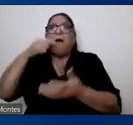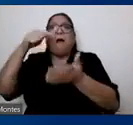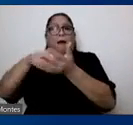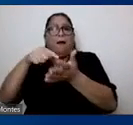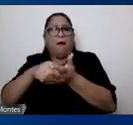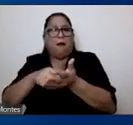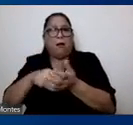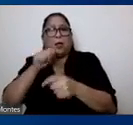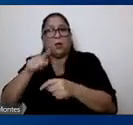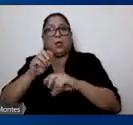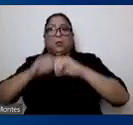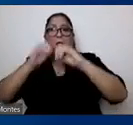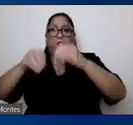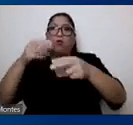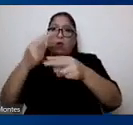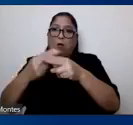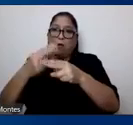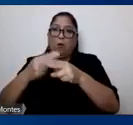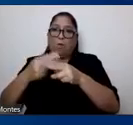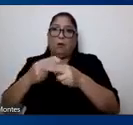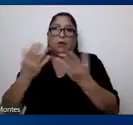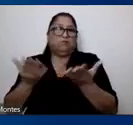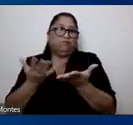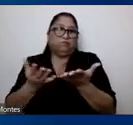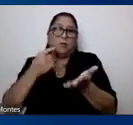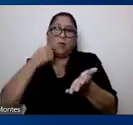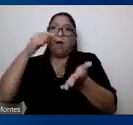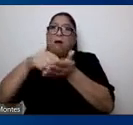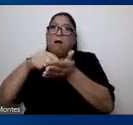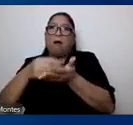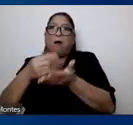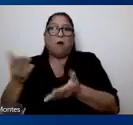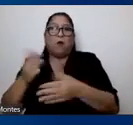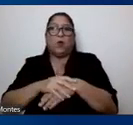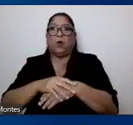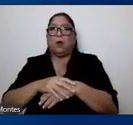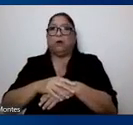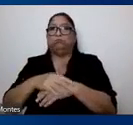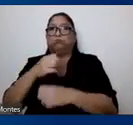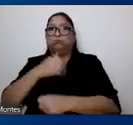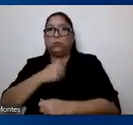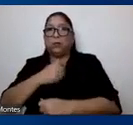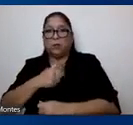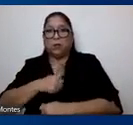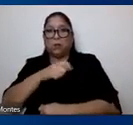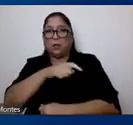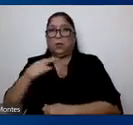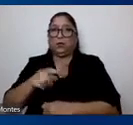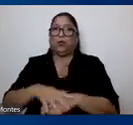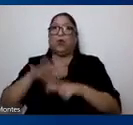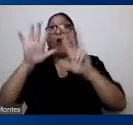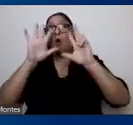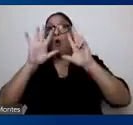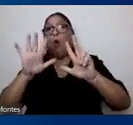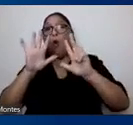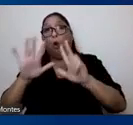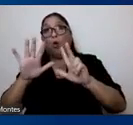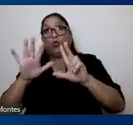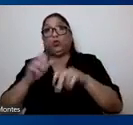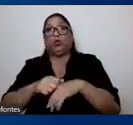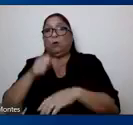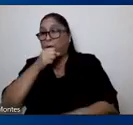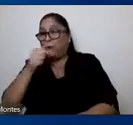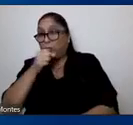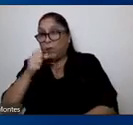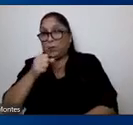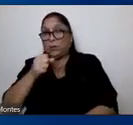se le denomina, o sea, se le adjudica a una militancia subversiva a estos 8 periodistas. Lamentablemente esto era